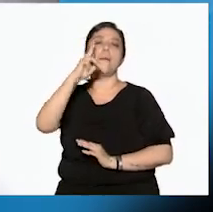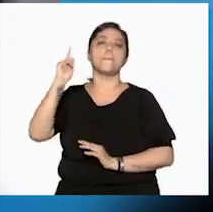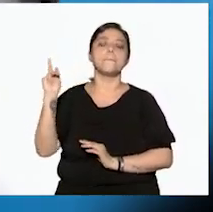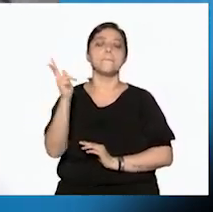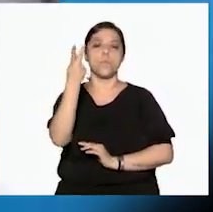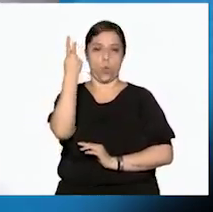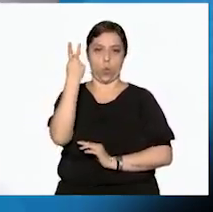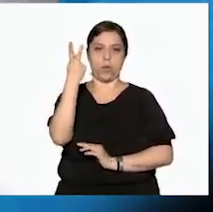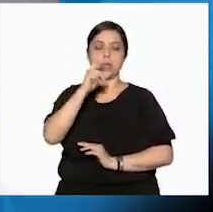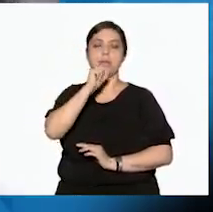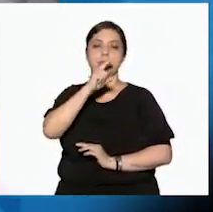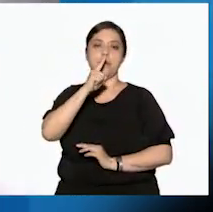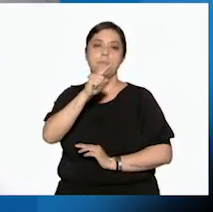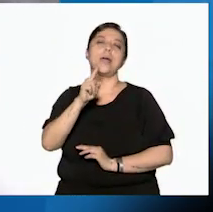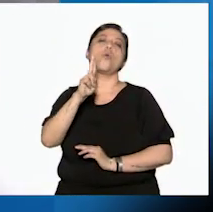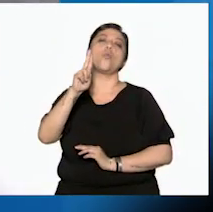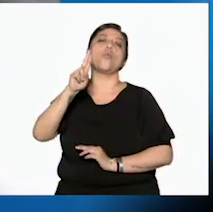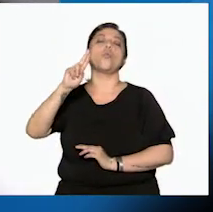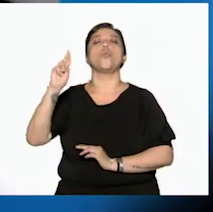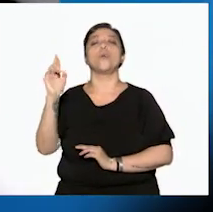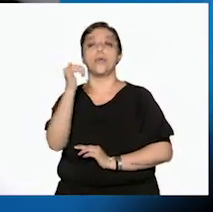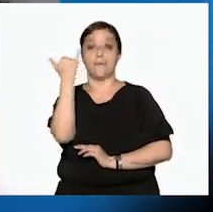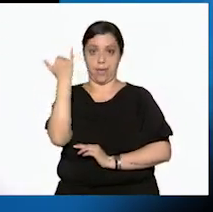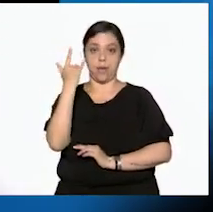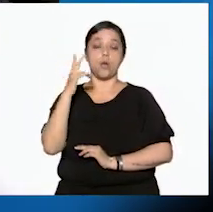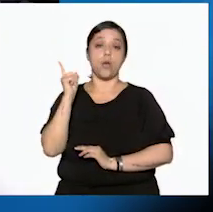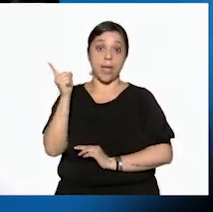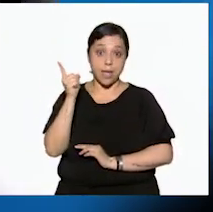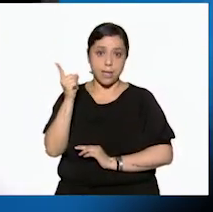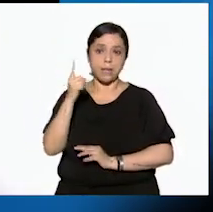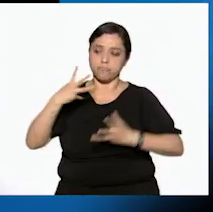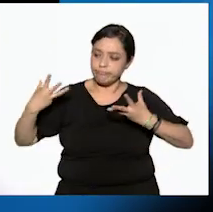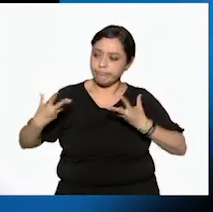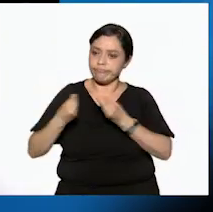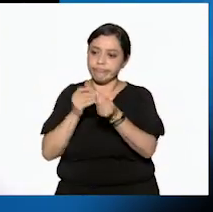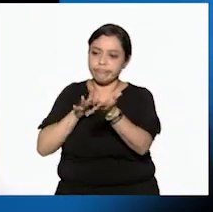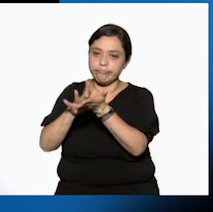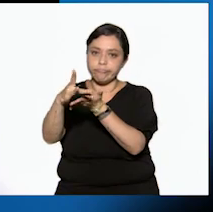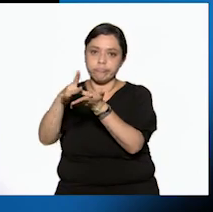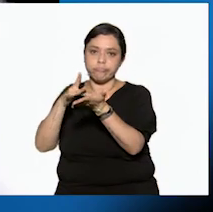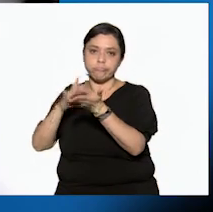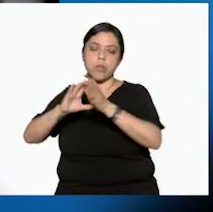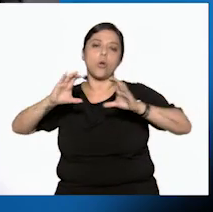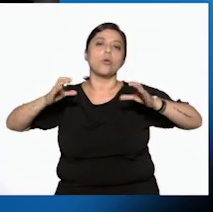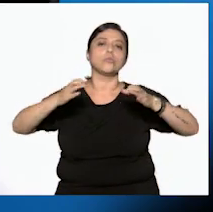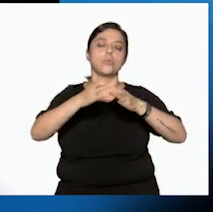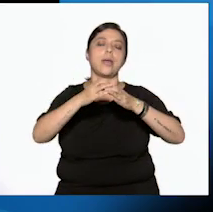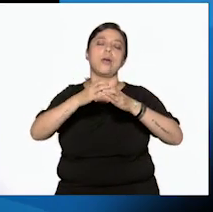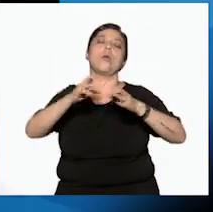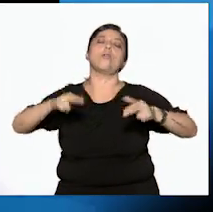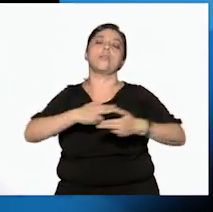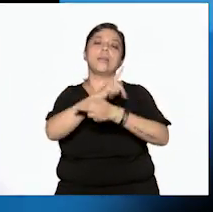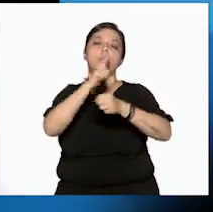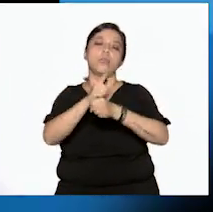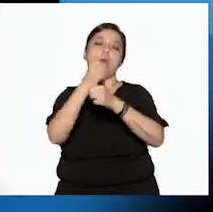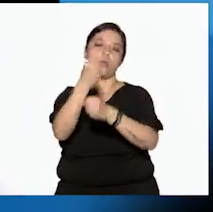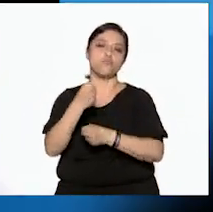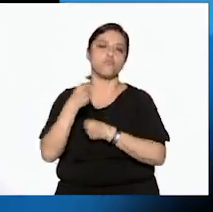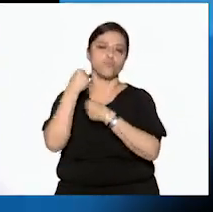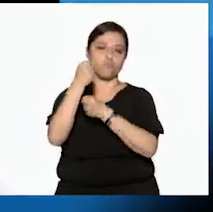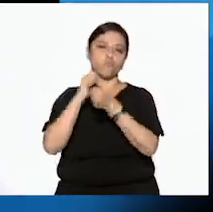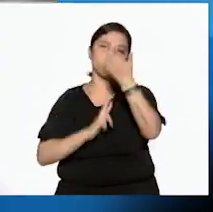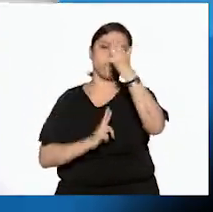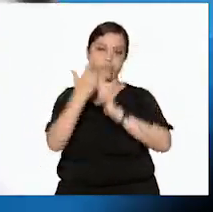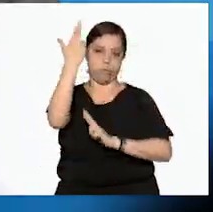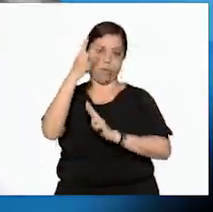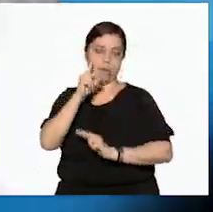Politécnico y la Universidad Iberoamericana se sumaron y crearon el Consejo Nacional de Huelga. Lo que